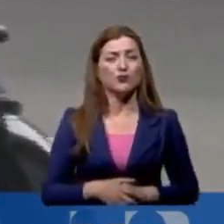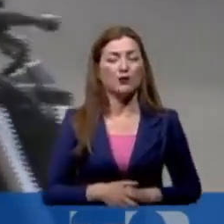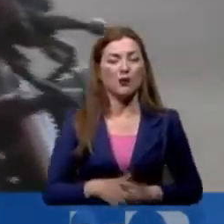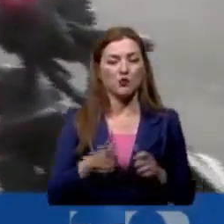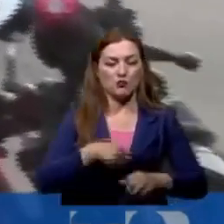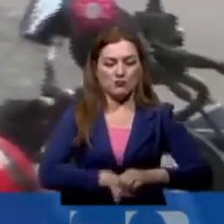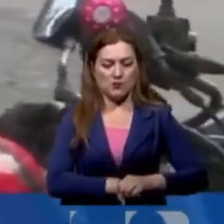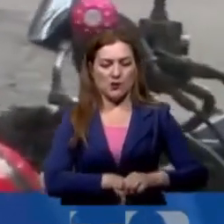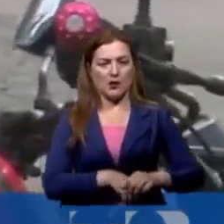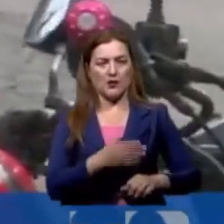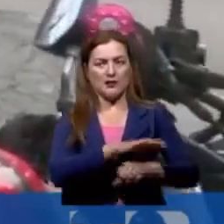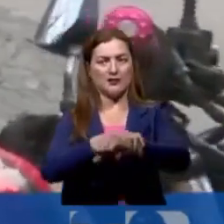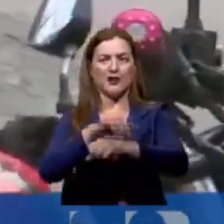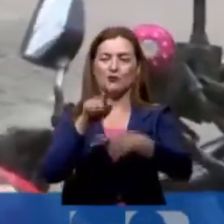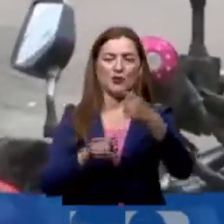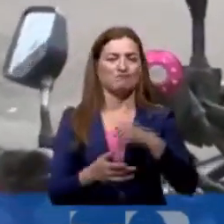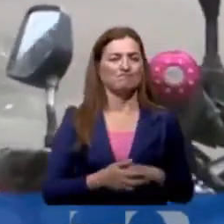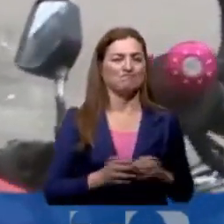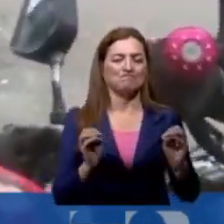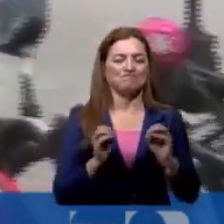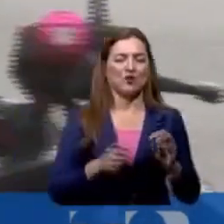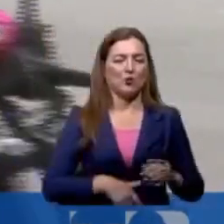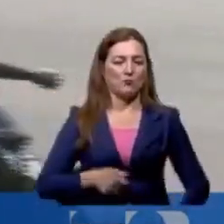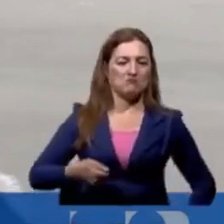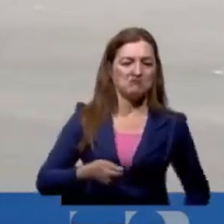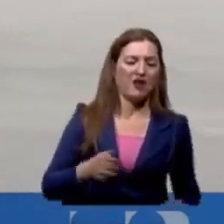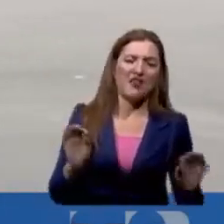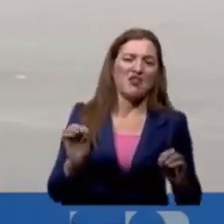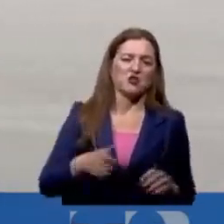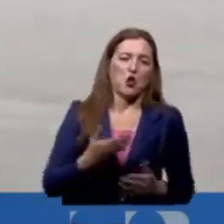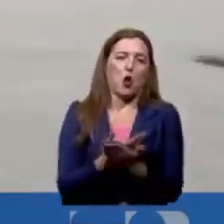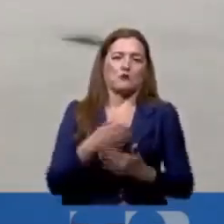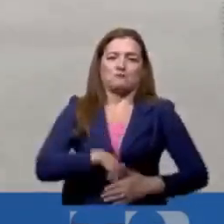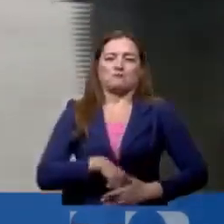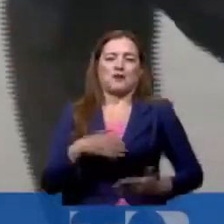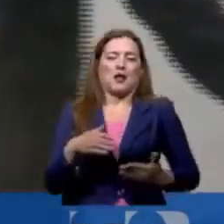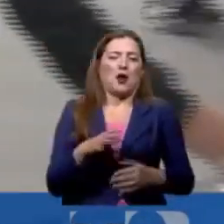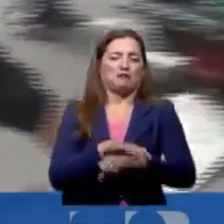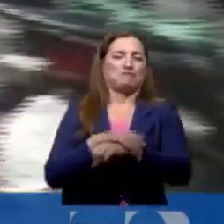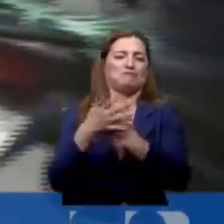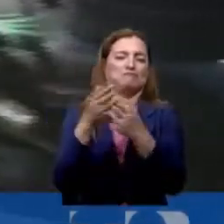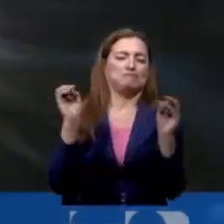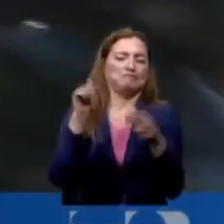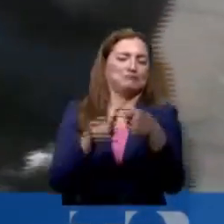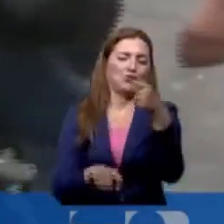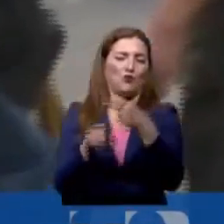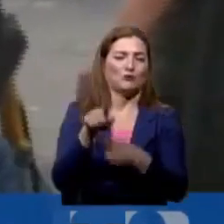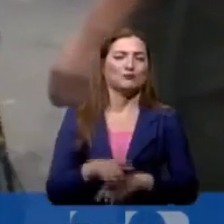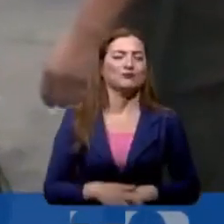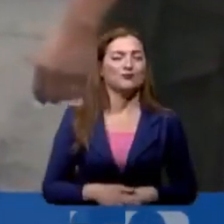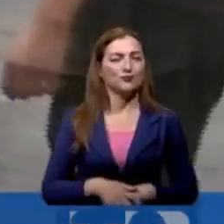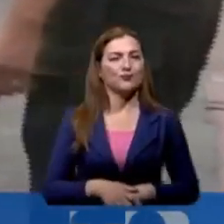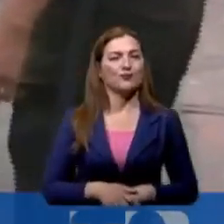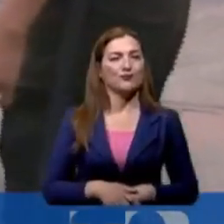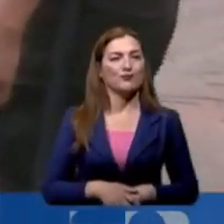pueden hacer nada más. Así es, al no existir un delito en flagrancia, pues únicamente se procede al decomiso para eliminar las incivilidades de seguridad